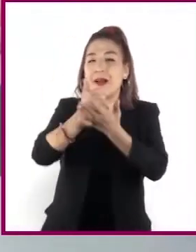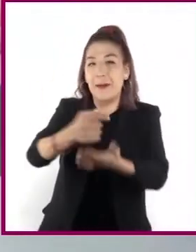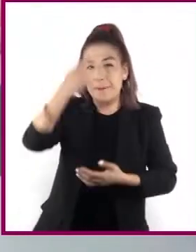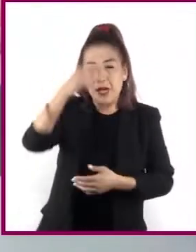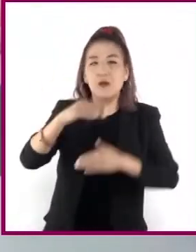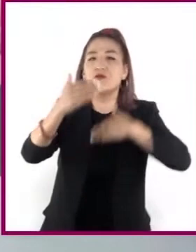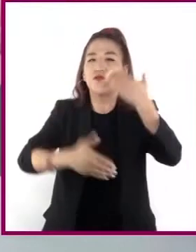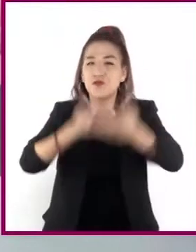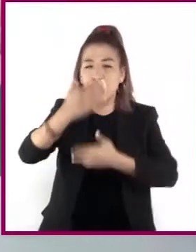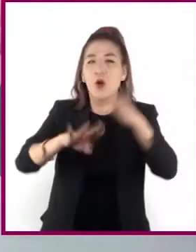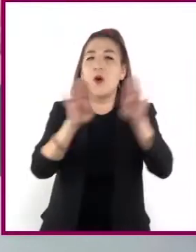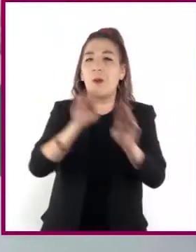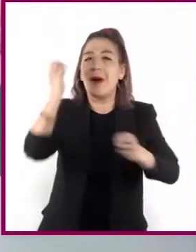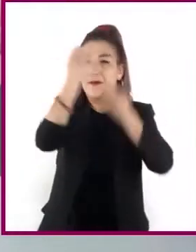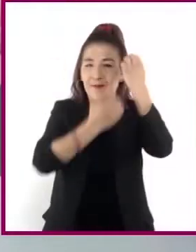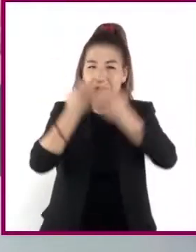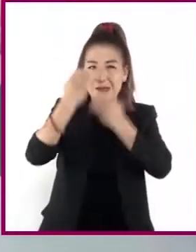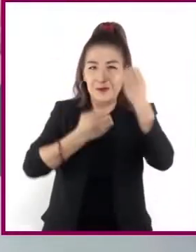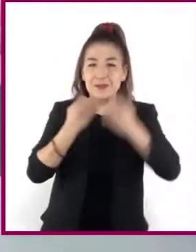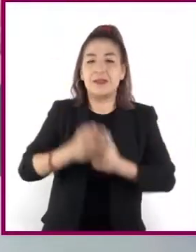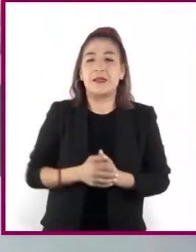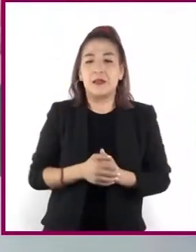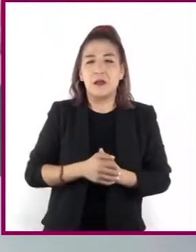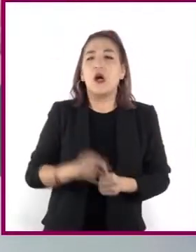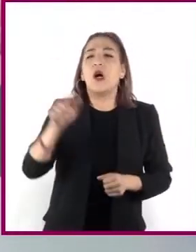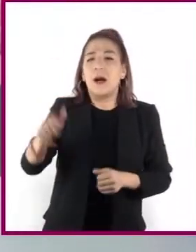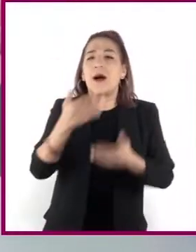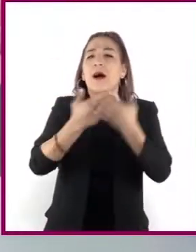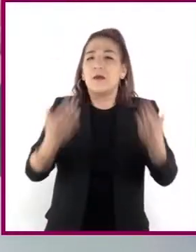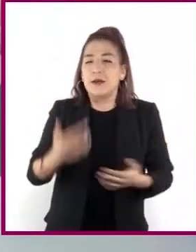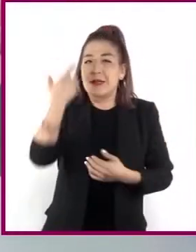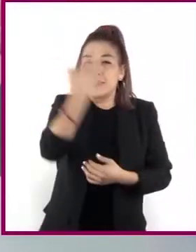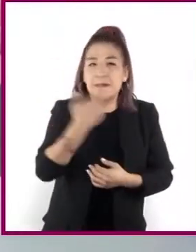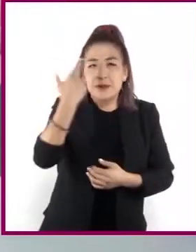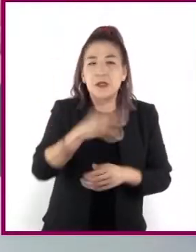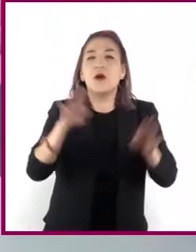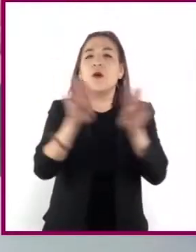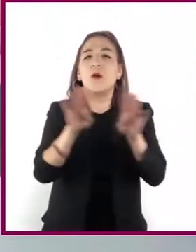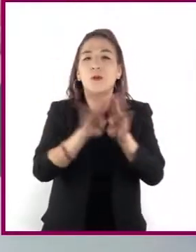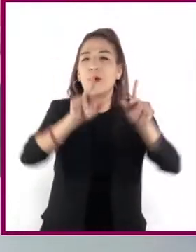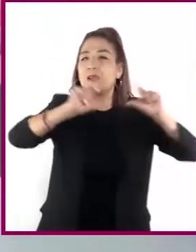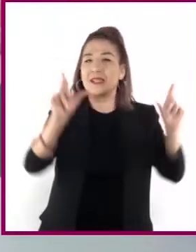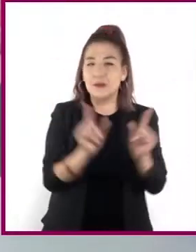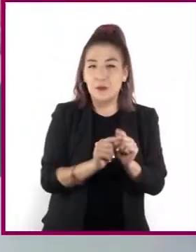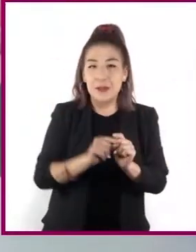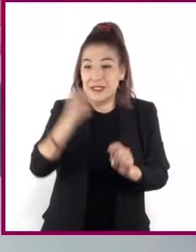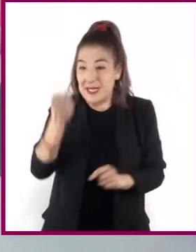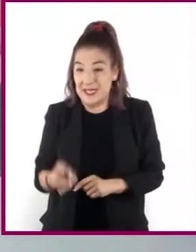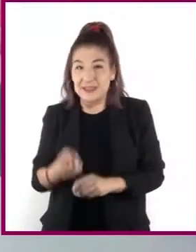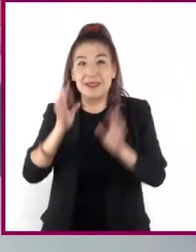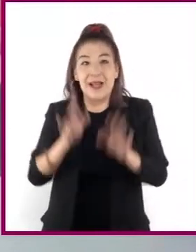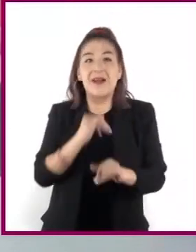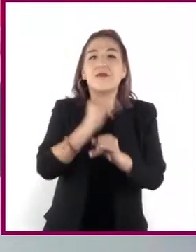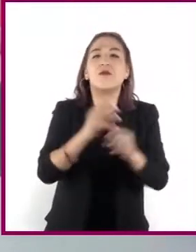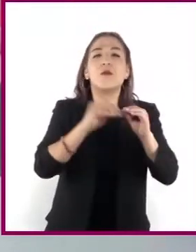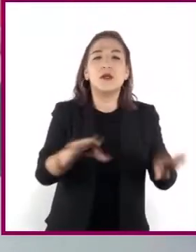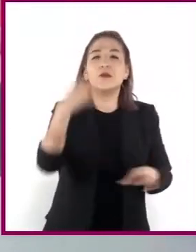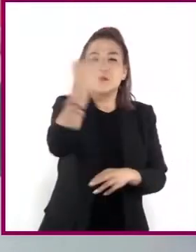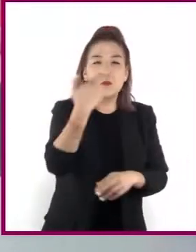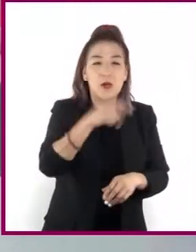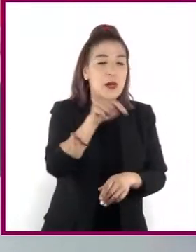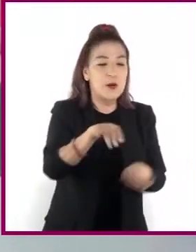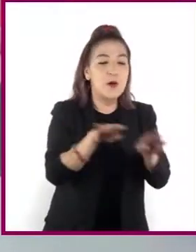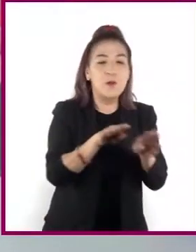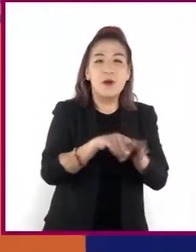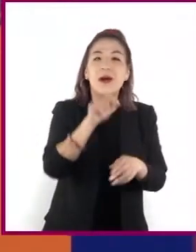ir autoevaluando tu trabajo. ¿Te parece si ahora revisamos un resumen y desde ahí analizamos los criterios e